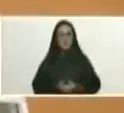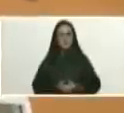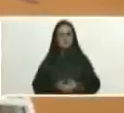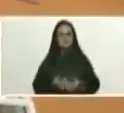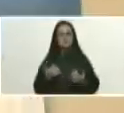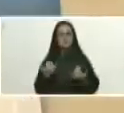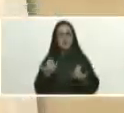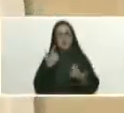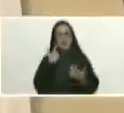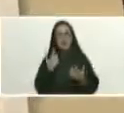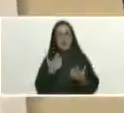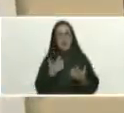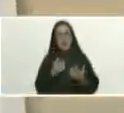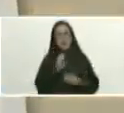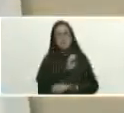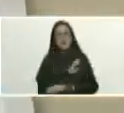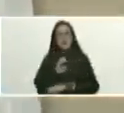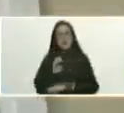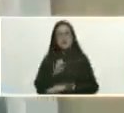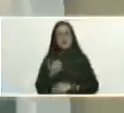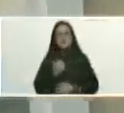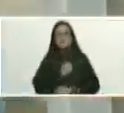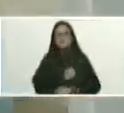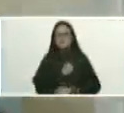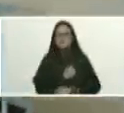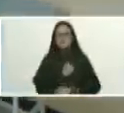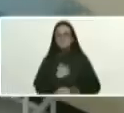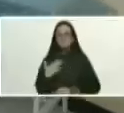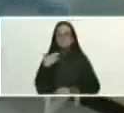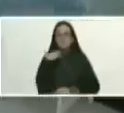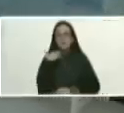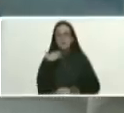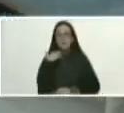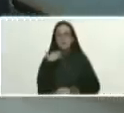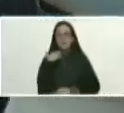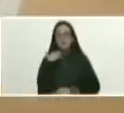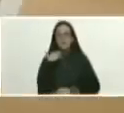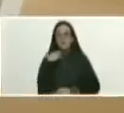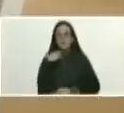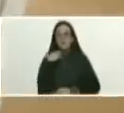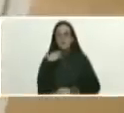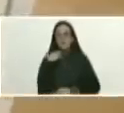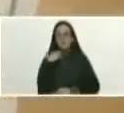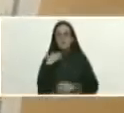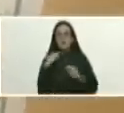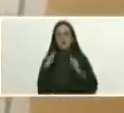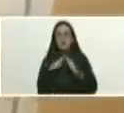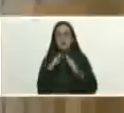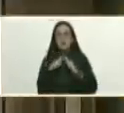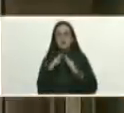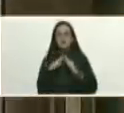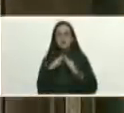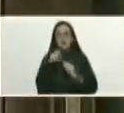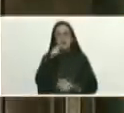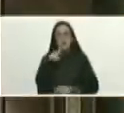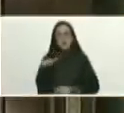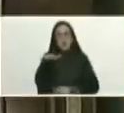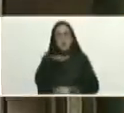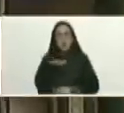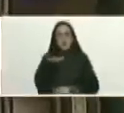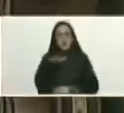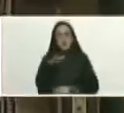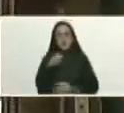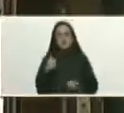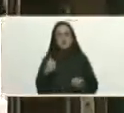esta emergencia y lamentablemente allí fueron afectadas un número de familias, de pueblo, pero que ha contado